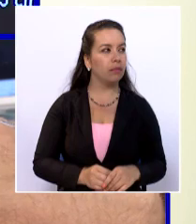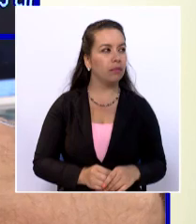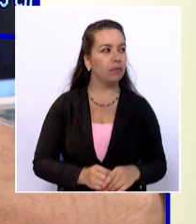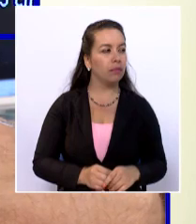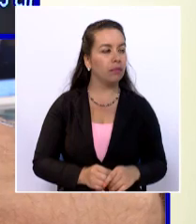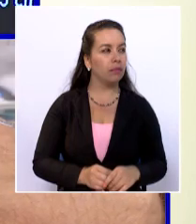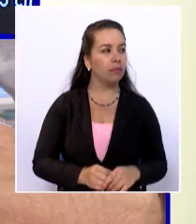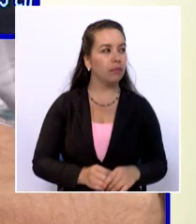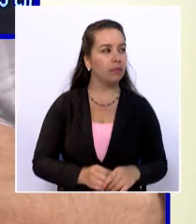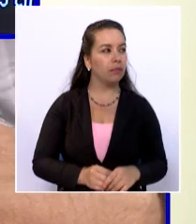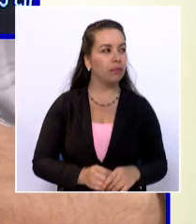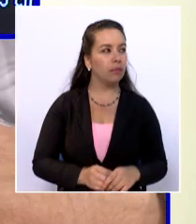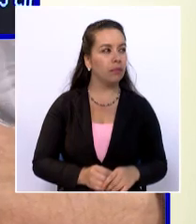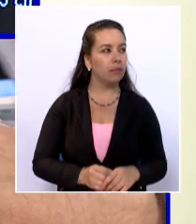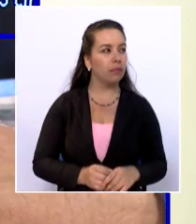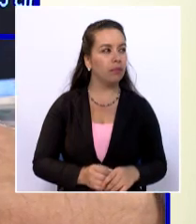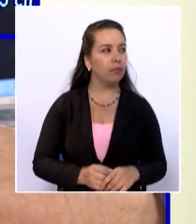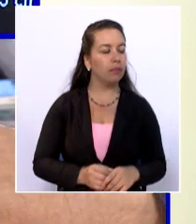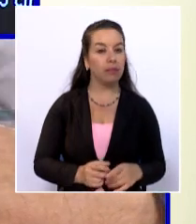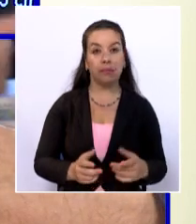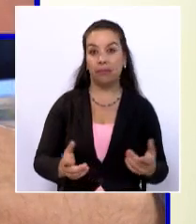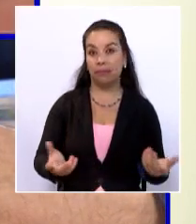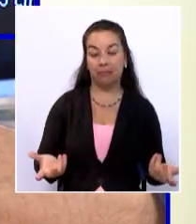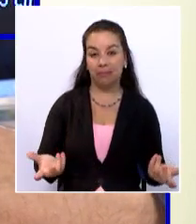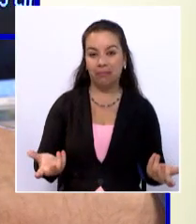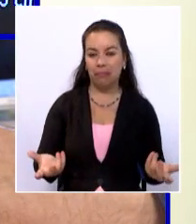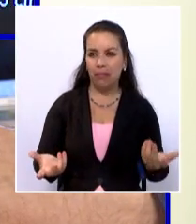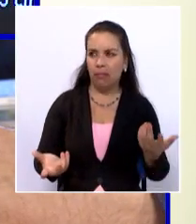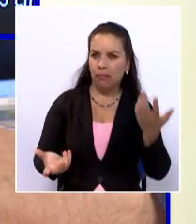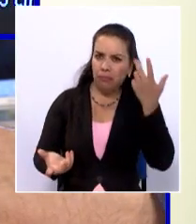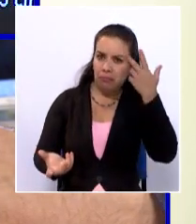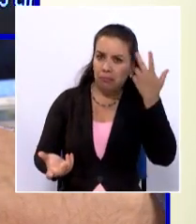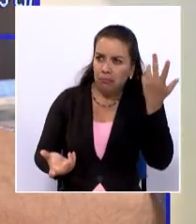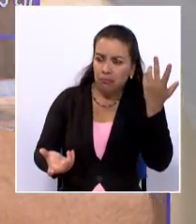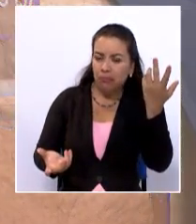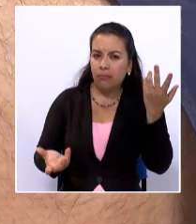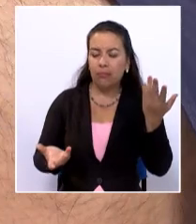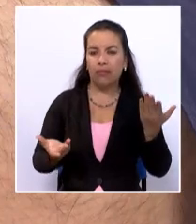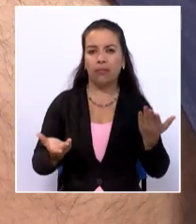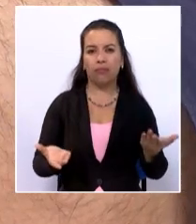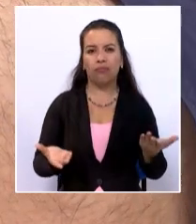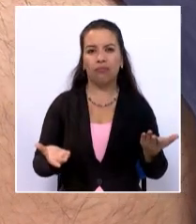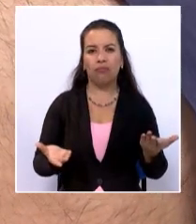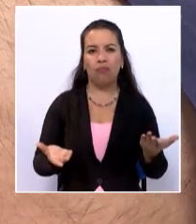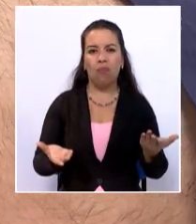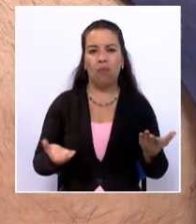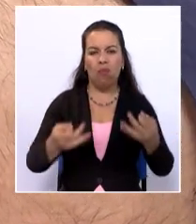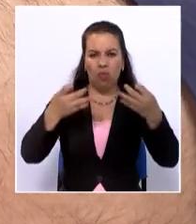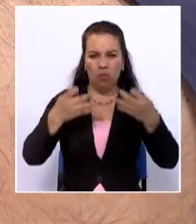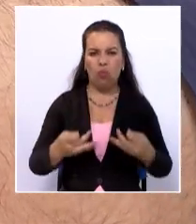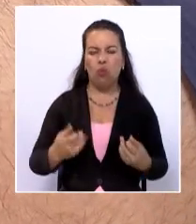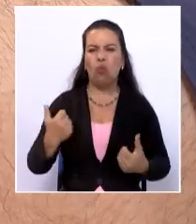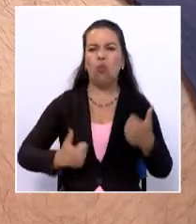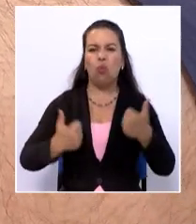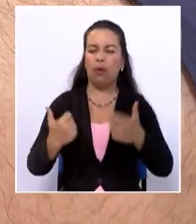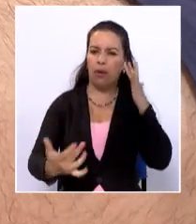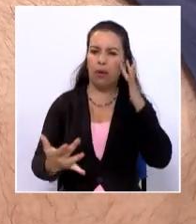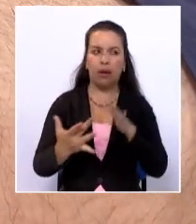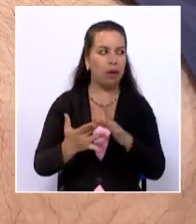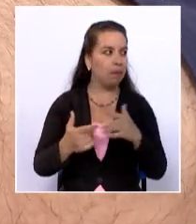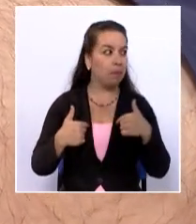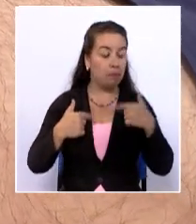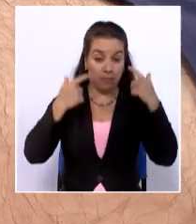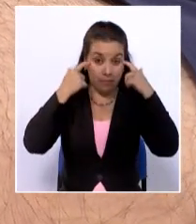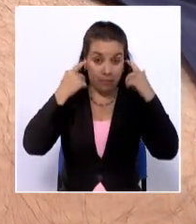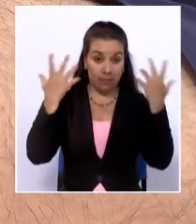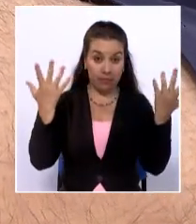menisectomía cierto pero no sabemos o finalmente no sabe cuál cual menisco eran o no fue las lesiones